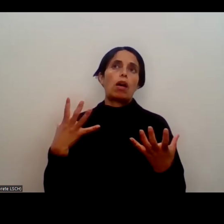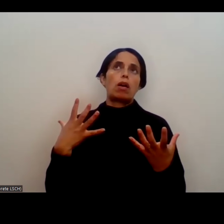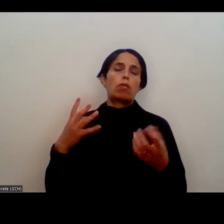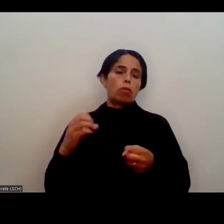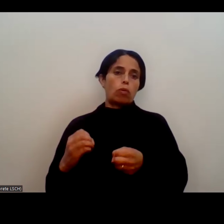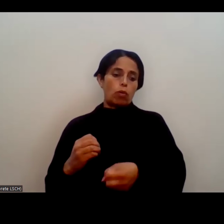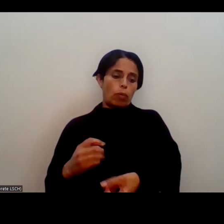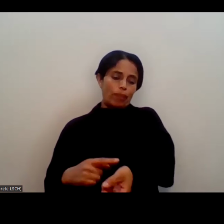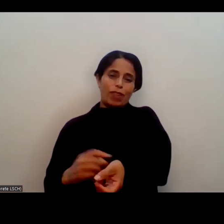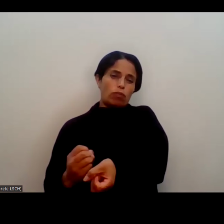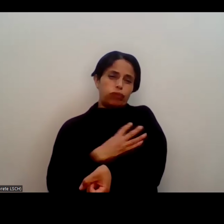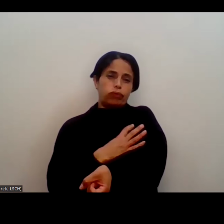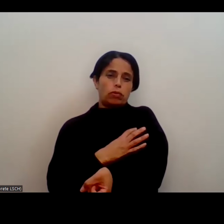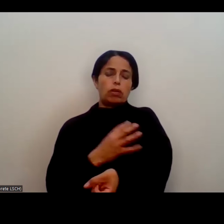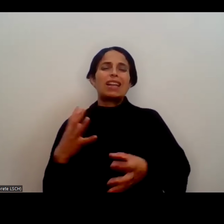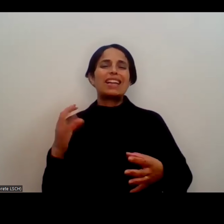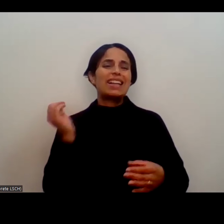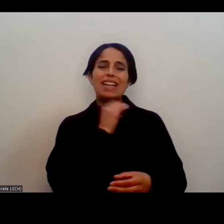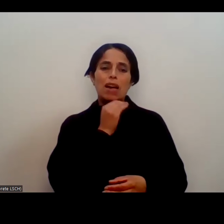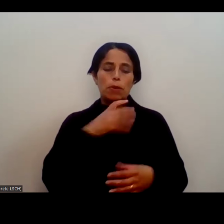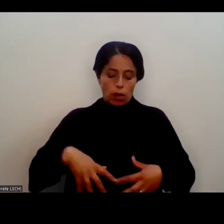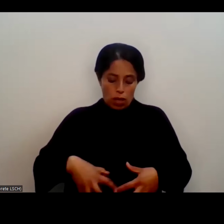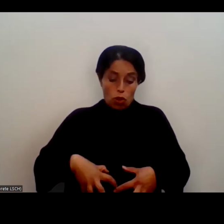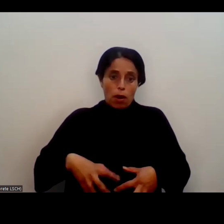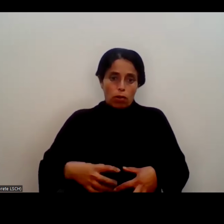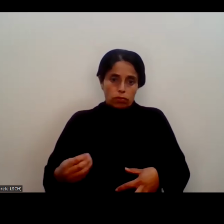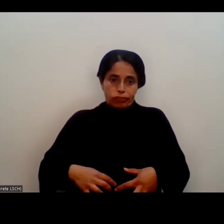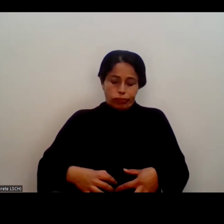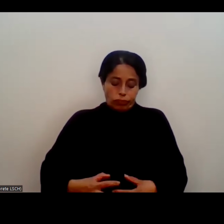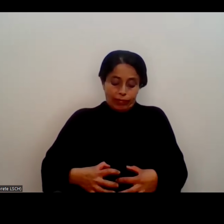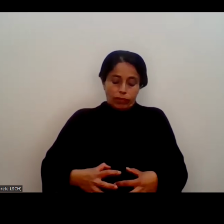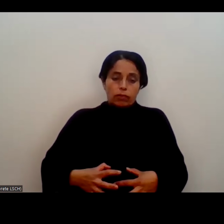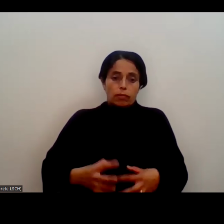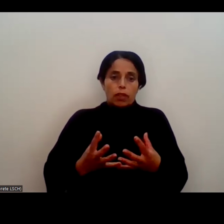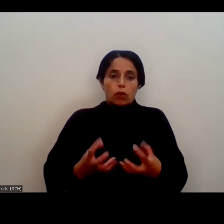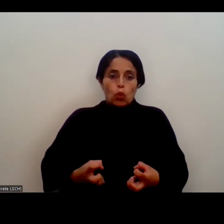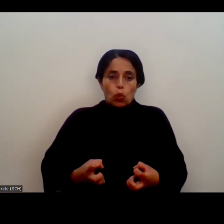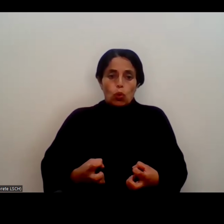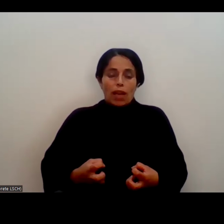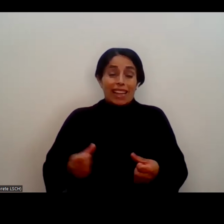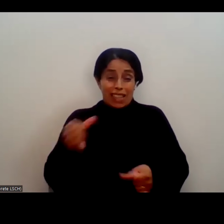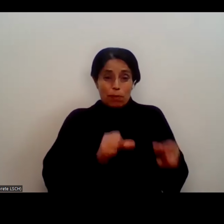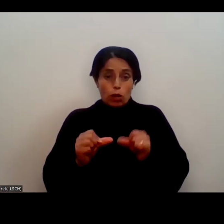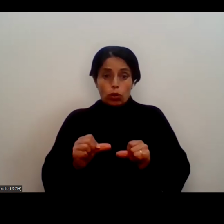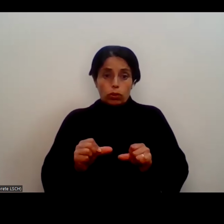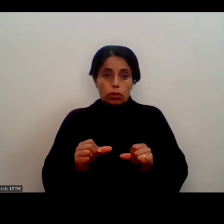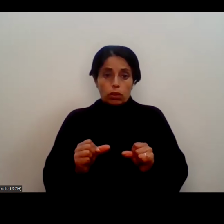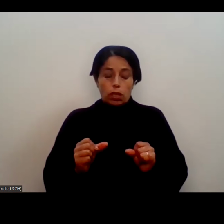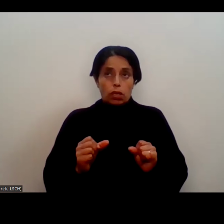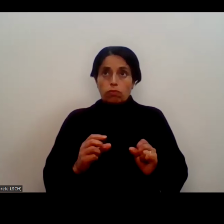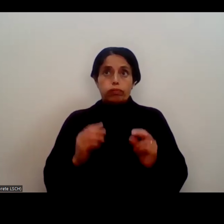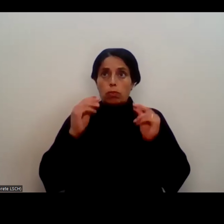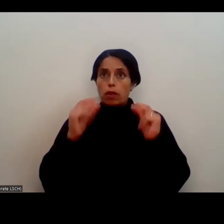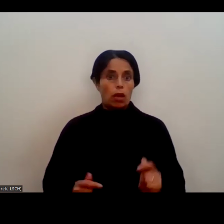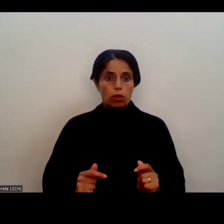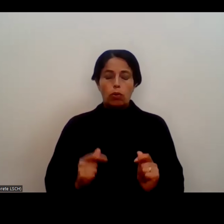mucosa del estómago para que se absorba el químico, ¿no? El psicotrópico.